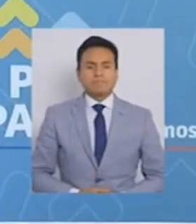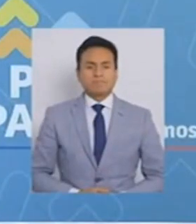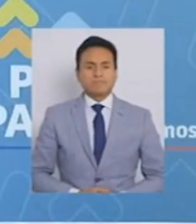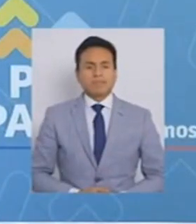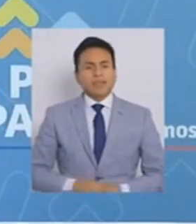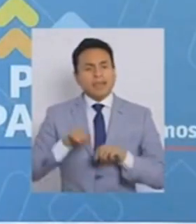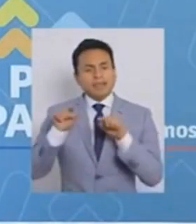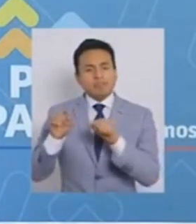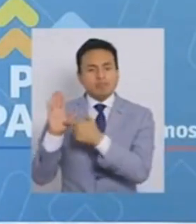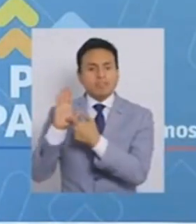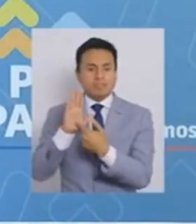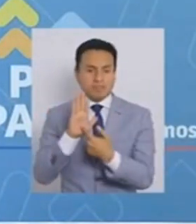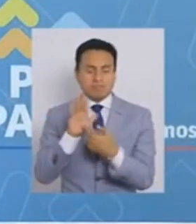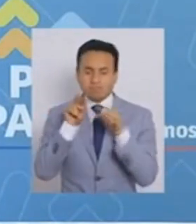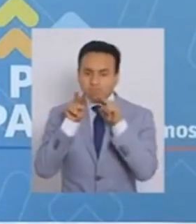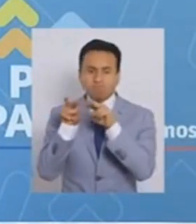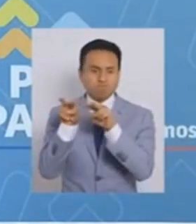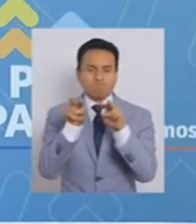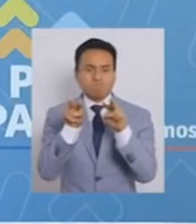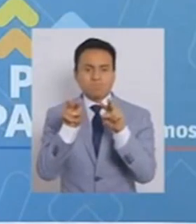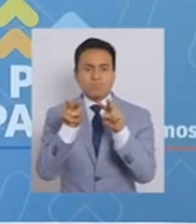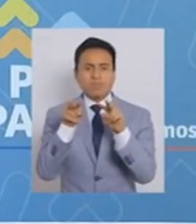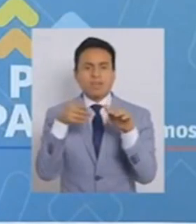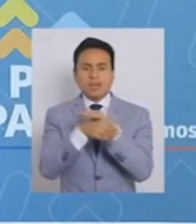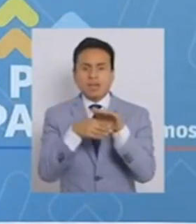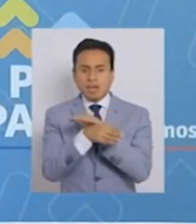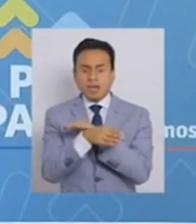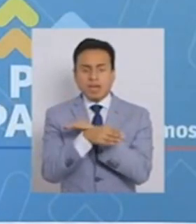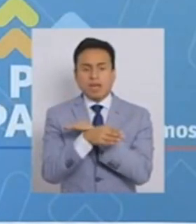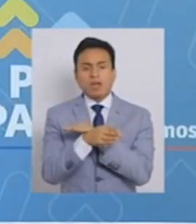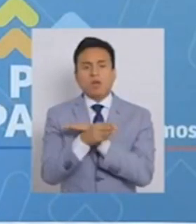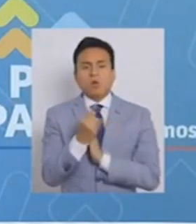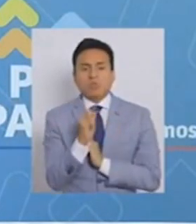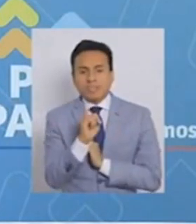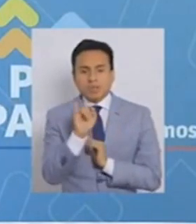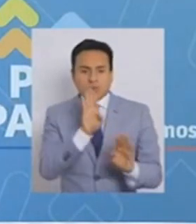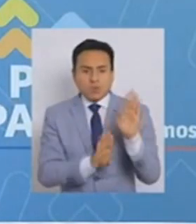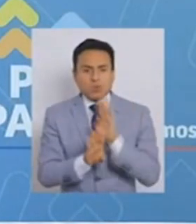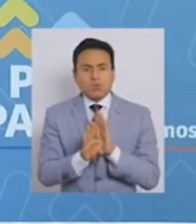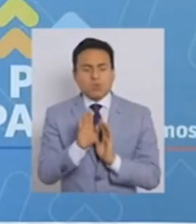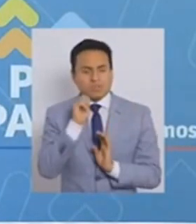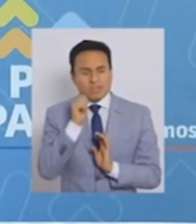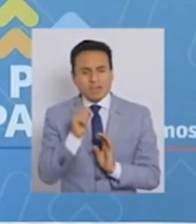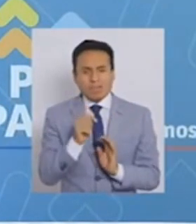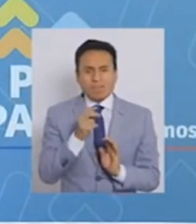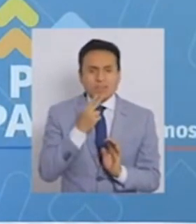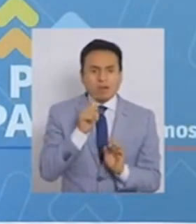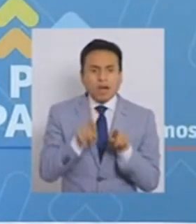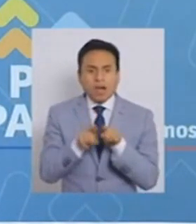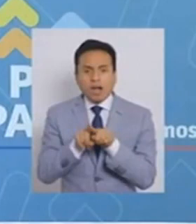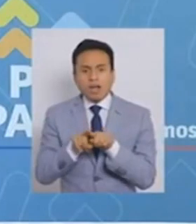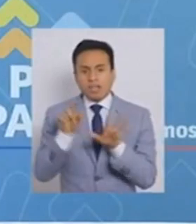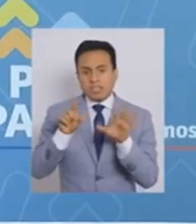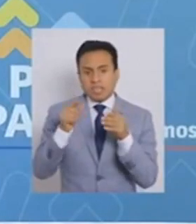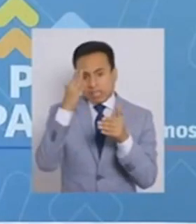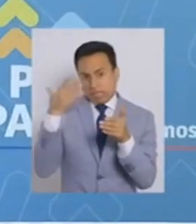esto se refleja en la entrada de pacientes a la unidad de tratamiento intensivo y en la media móvil de los últimos 7